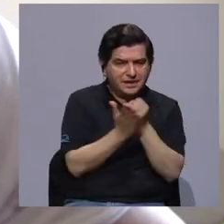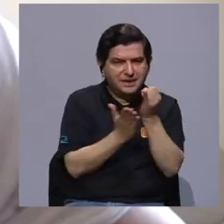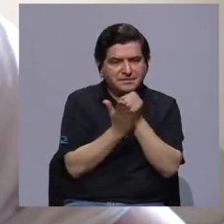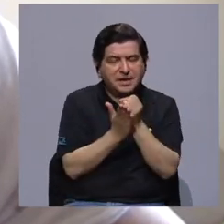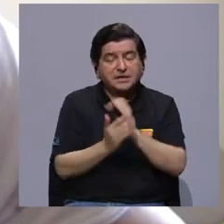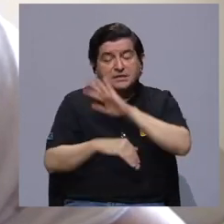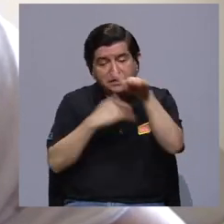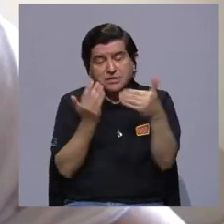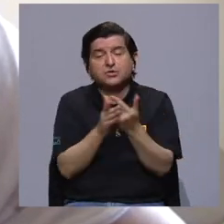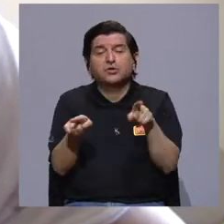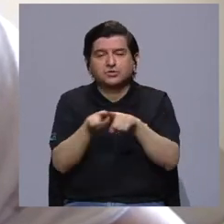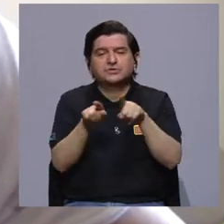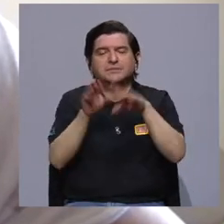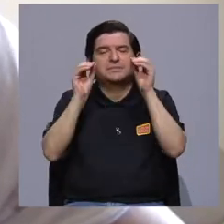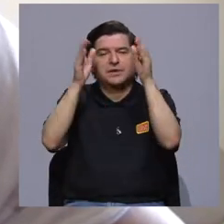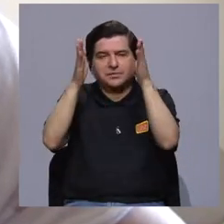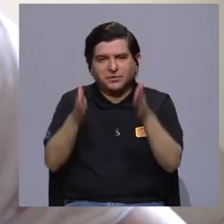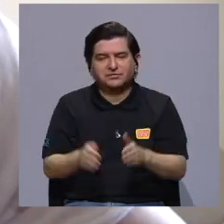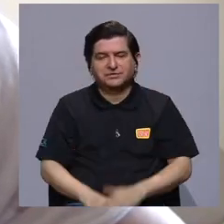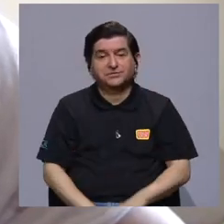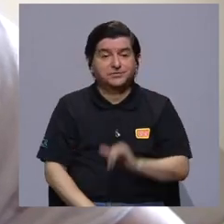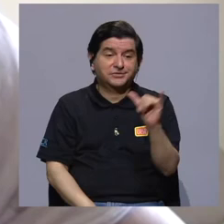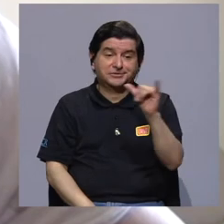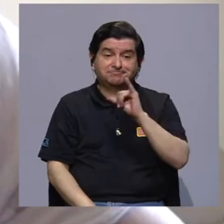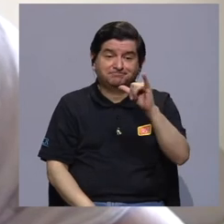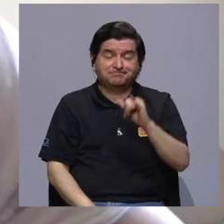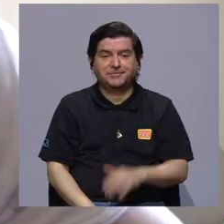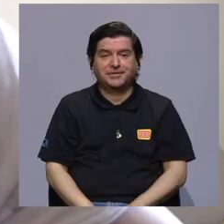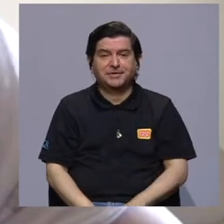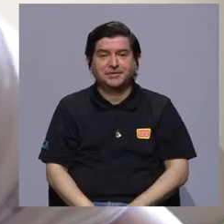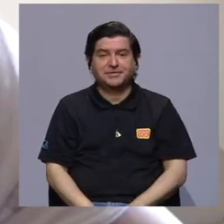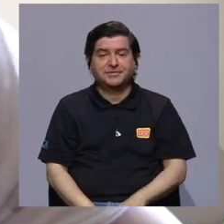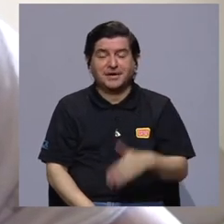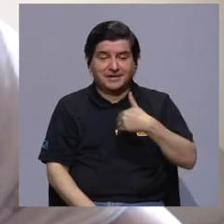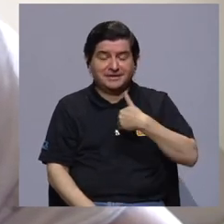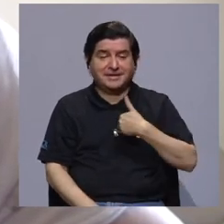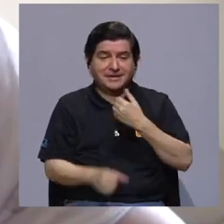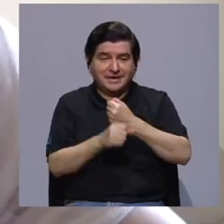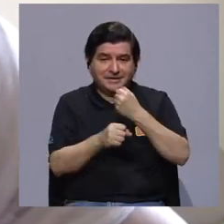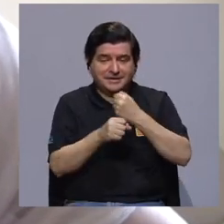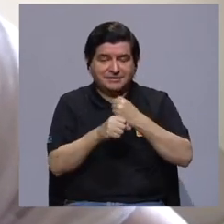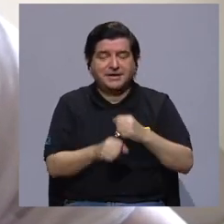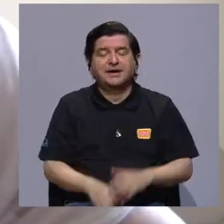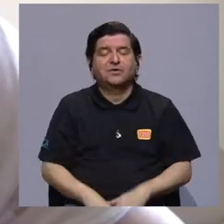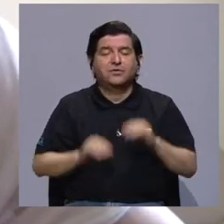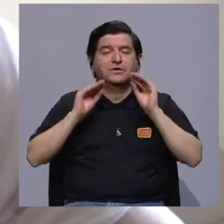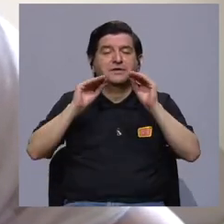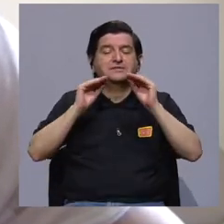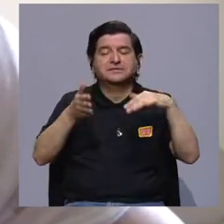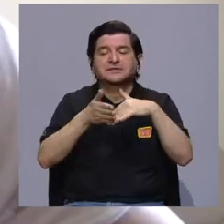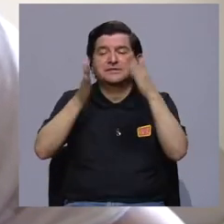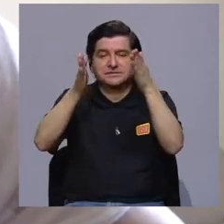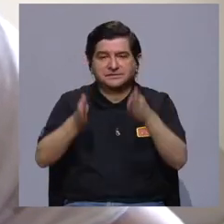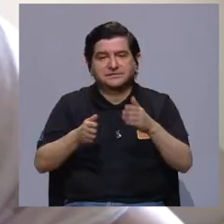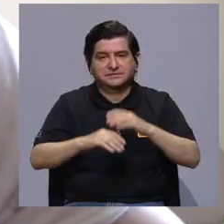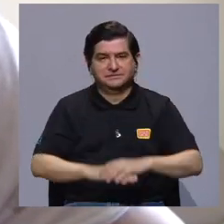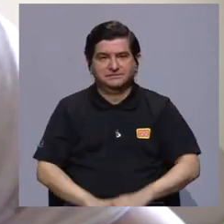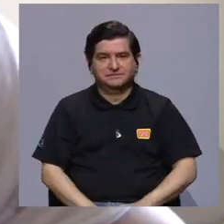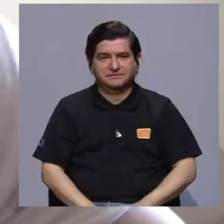aparte de investigadores, todos somos docentes y debemos también, nos debemos también a nuestros estudiantes.